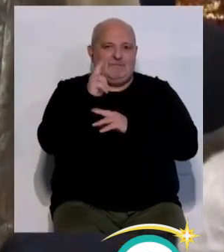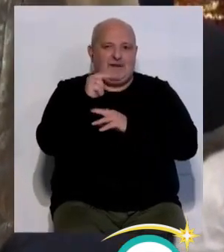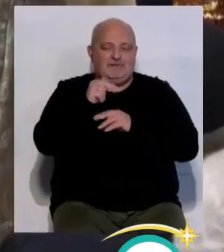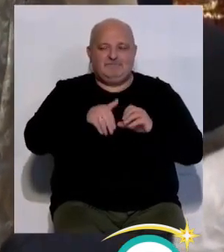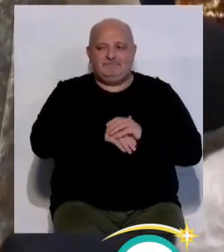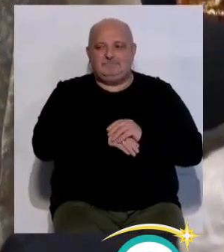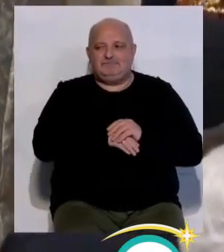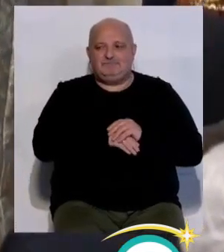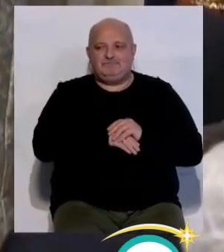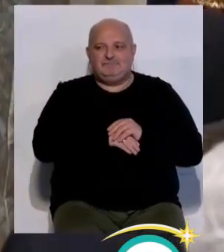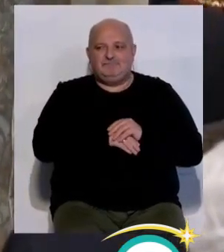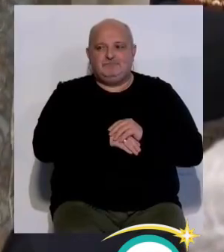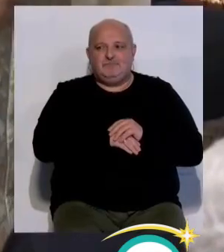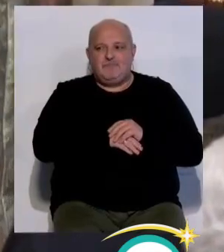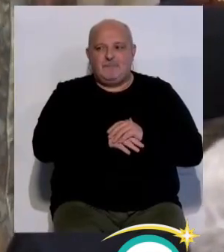viernes.